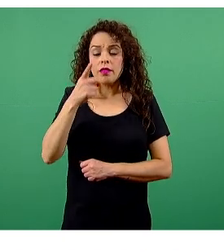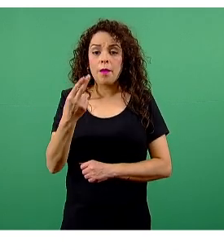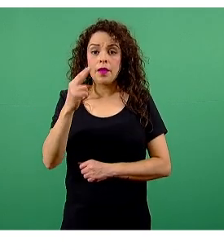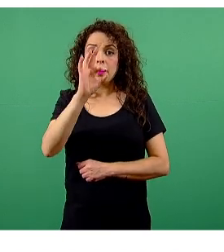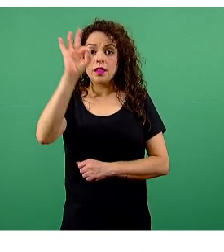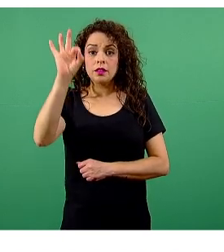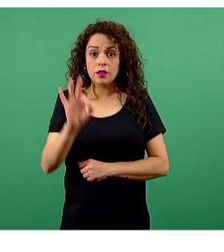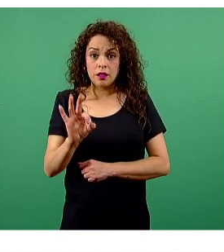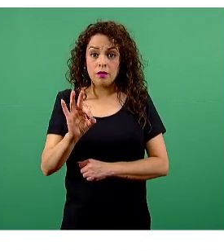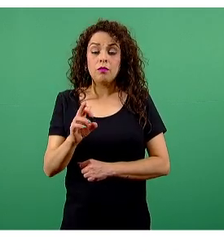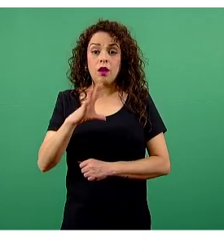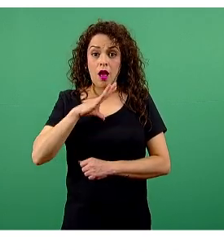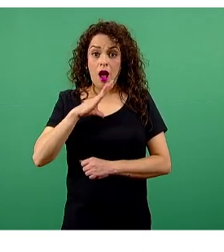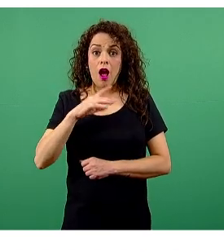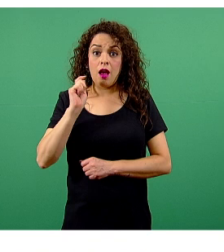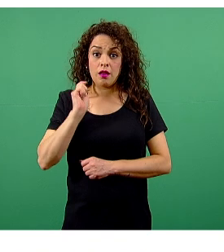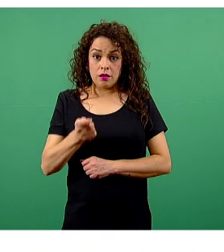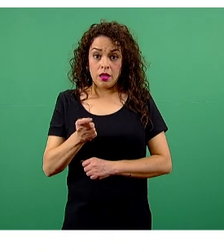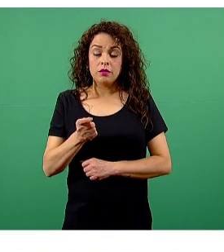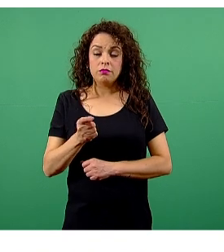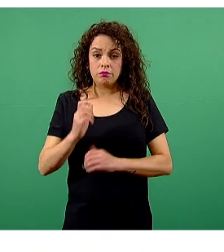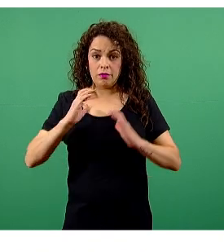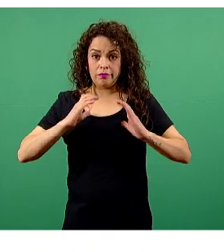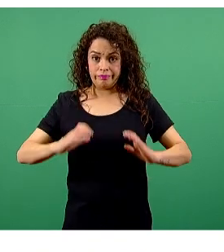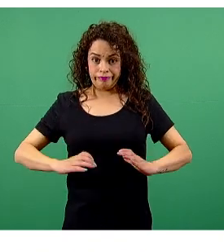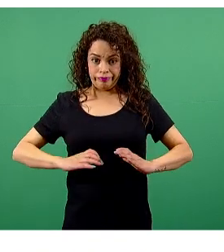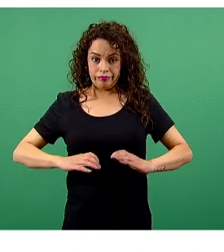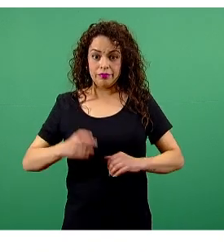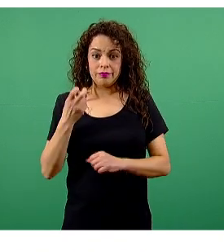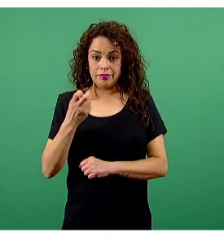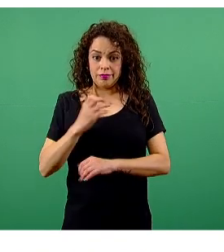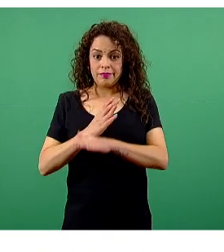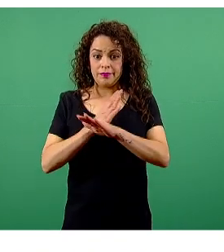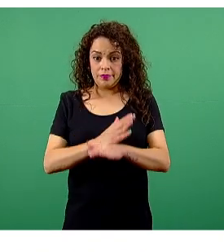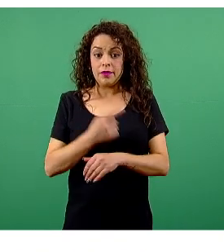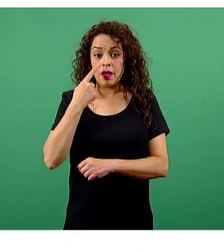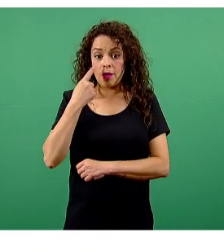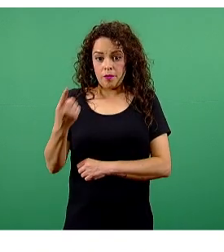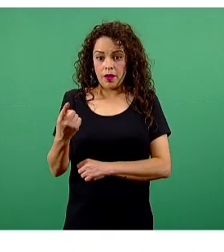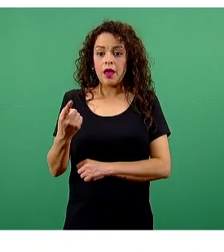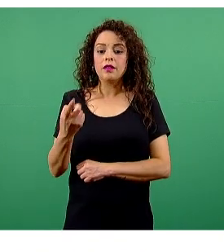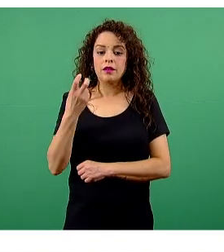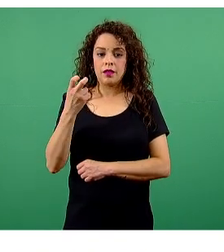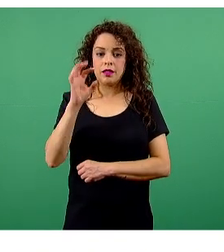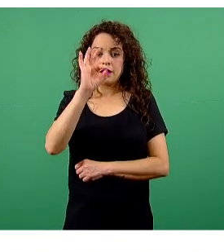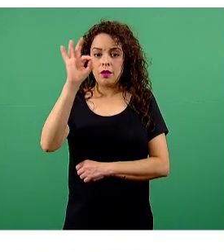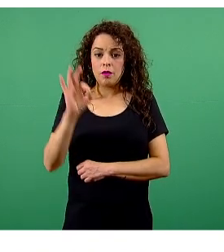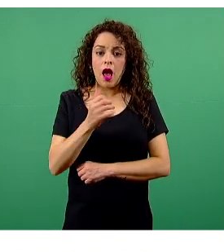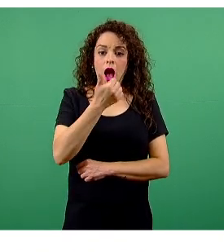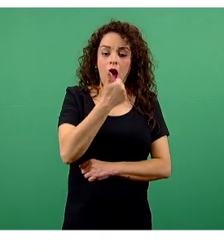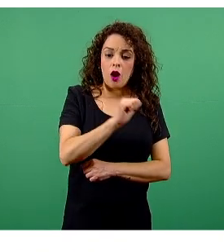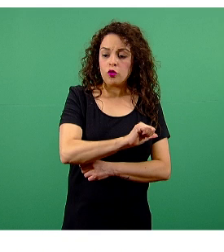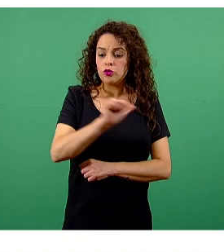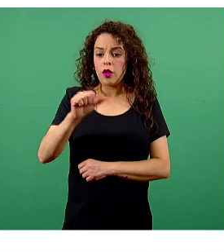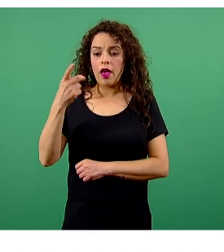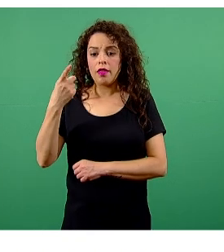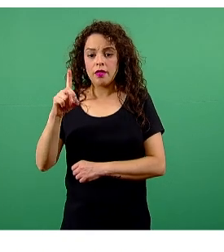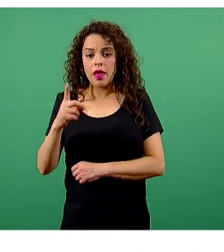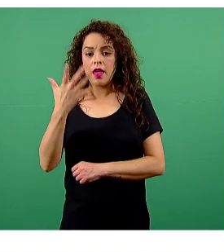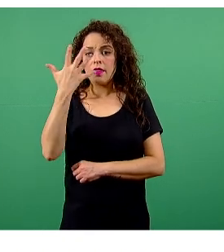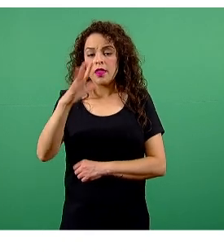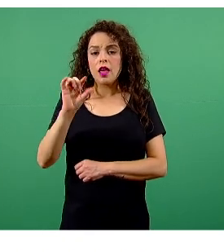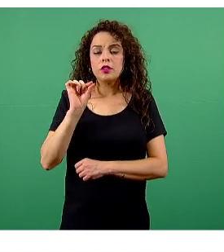de seroprevalencia, aquí se reporta cerca del 35%, es el crecimiento entre agosto y diciembre de 10